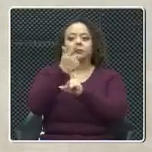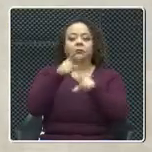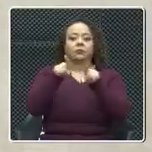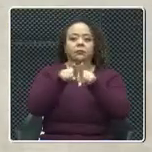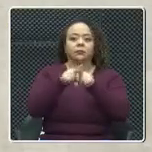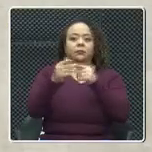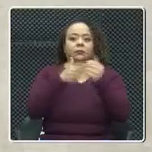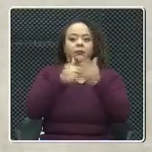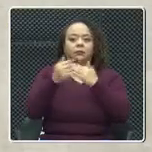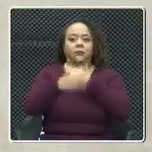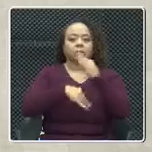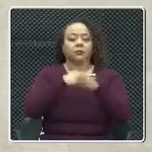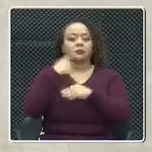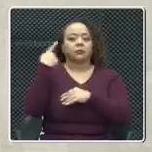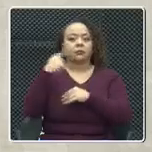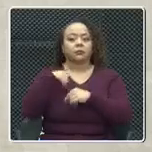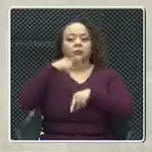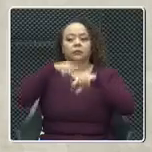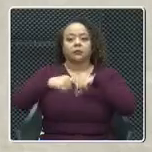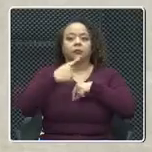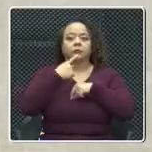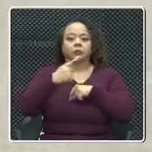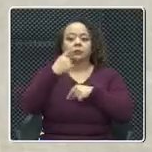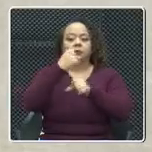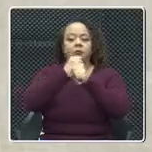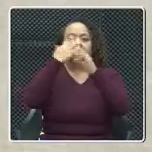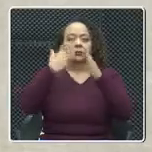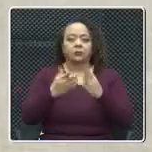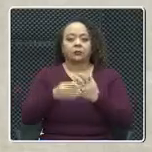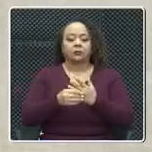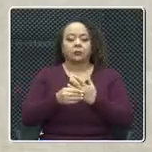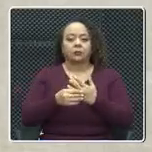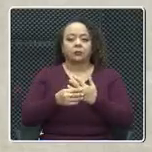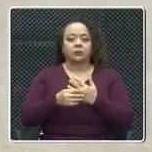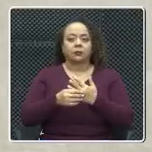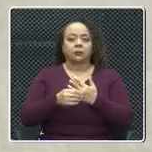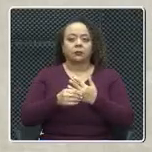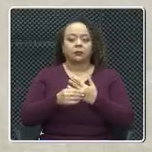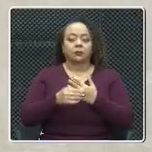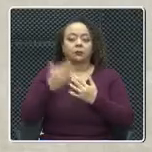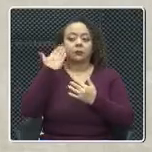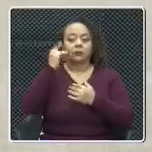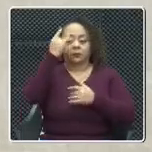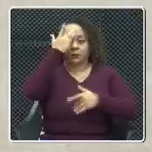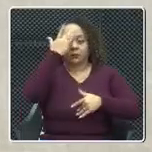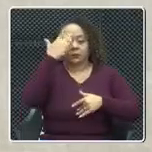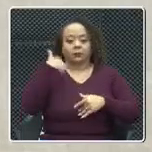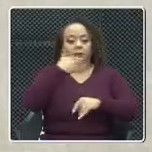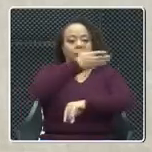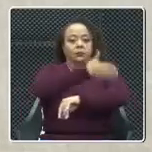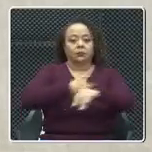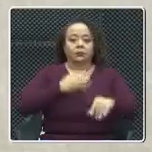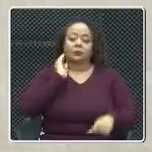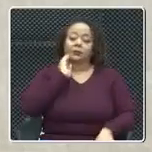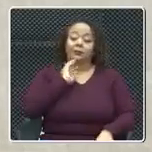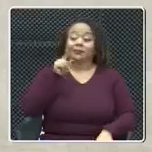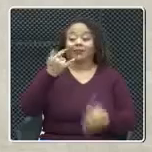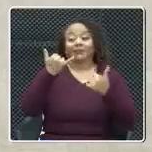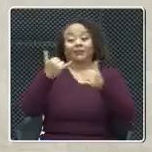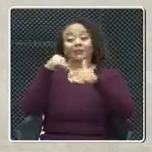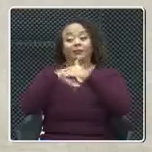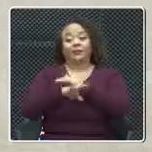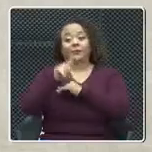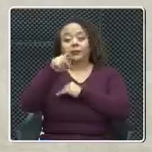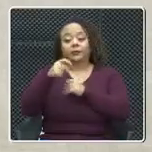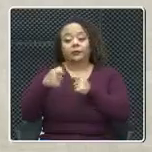cualquier tipo de riesgo. Yo no le puedo decir, por ejemplo, a un trabajador, un paciente que sufrió una amputación, usted ahora cuando él entre